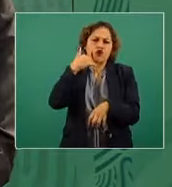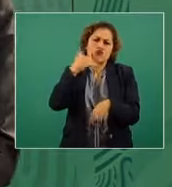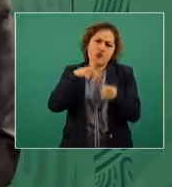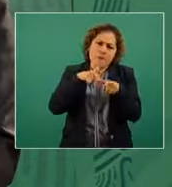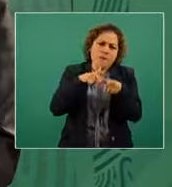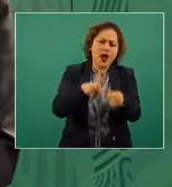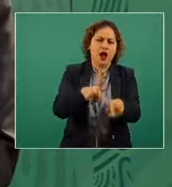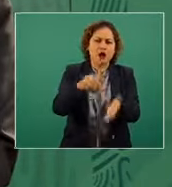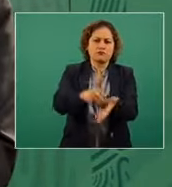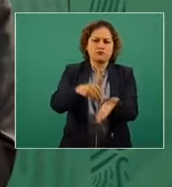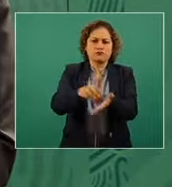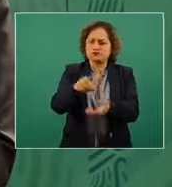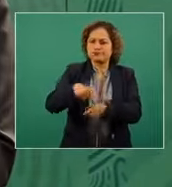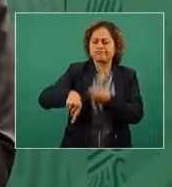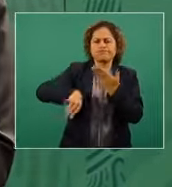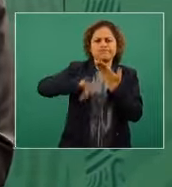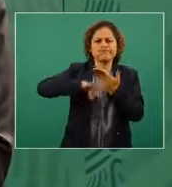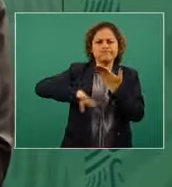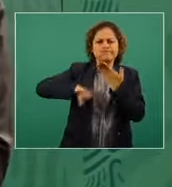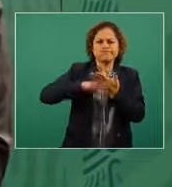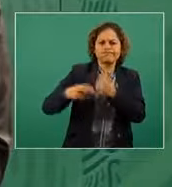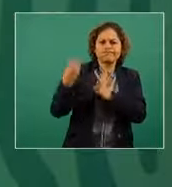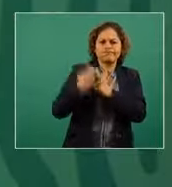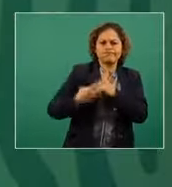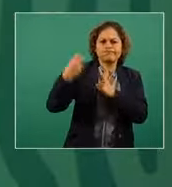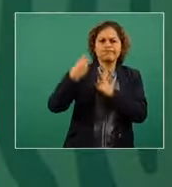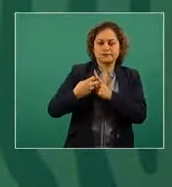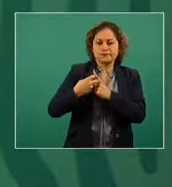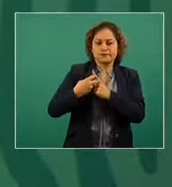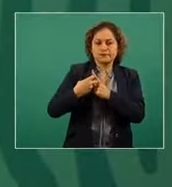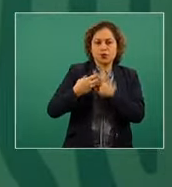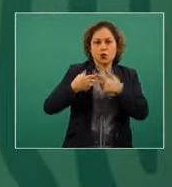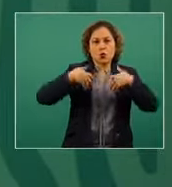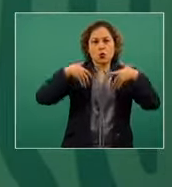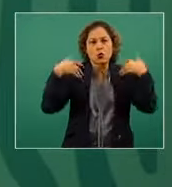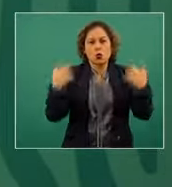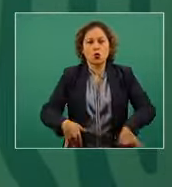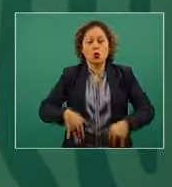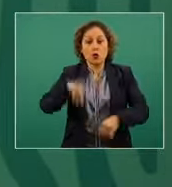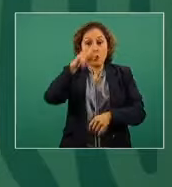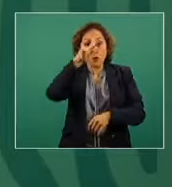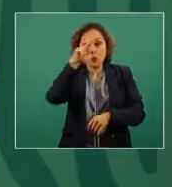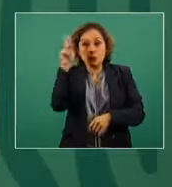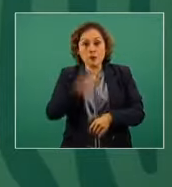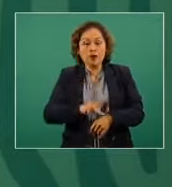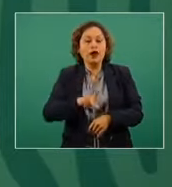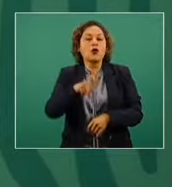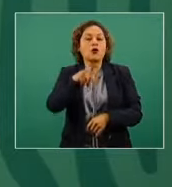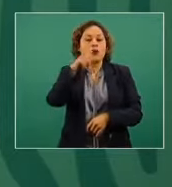hubiesen expresado estas manifestaciones, si hubiese habido protestas.